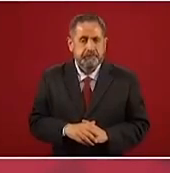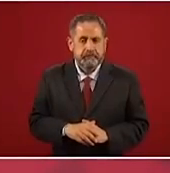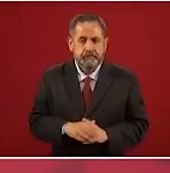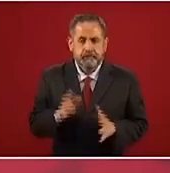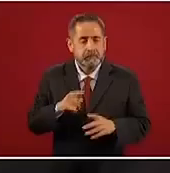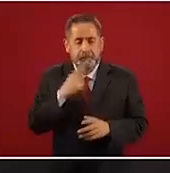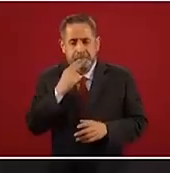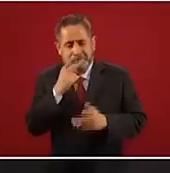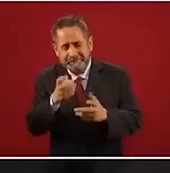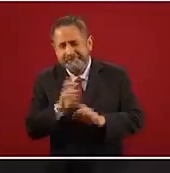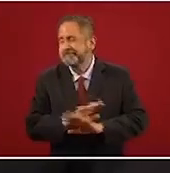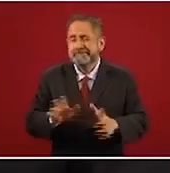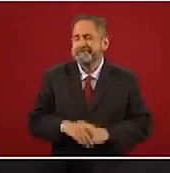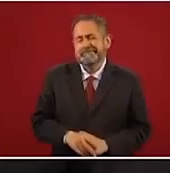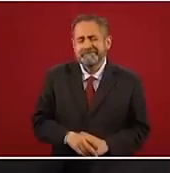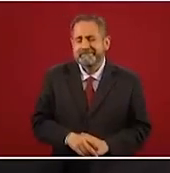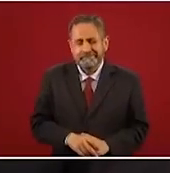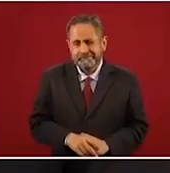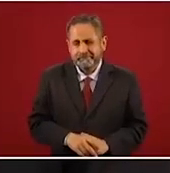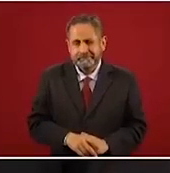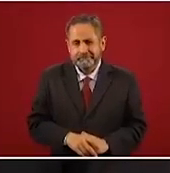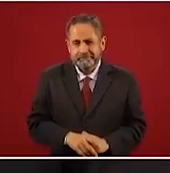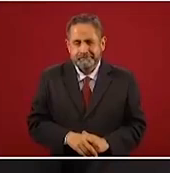les funciona eso,